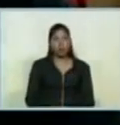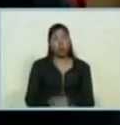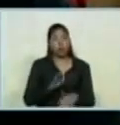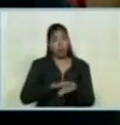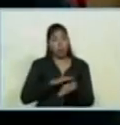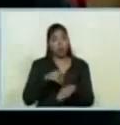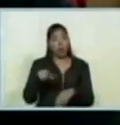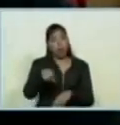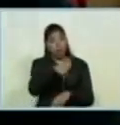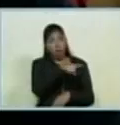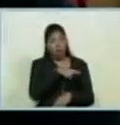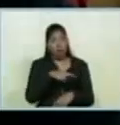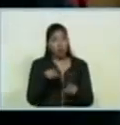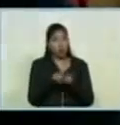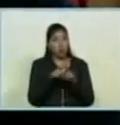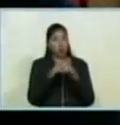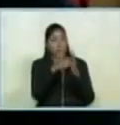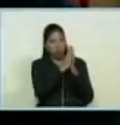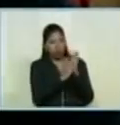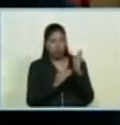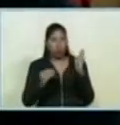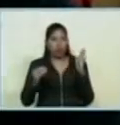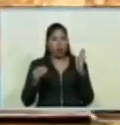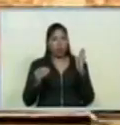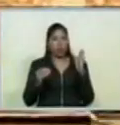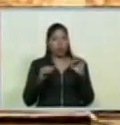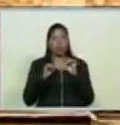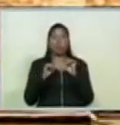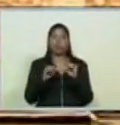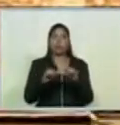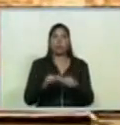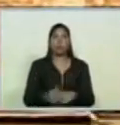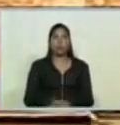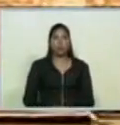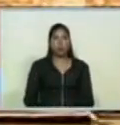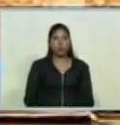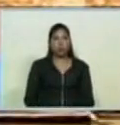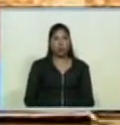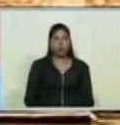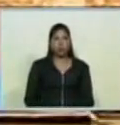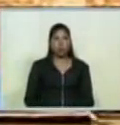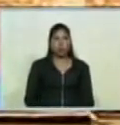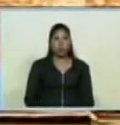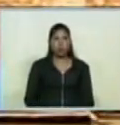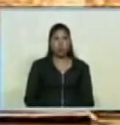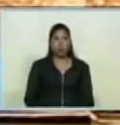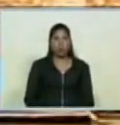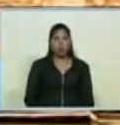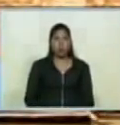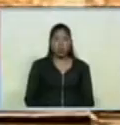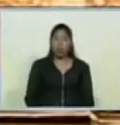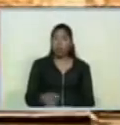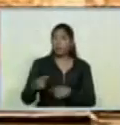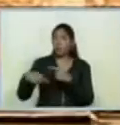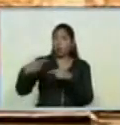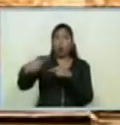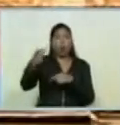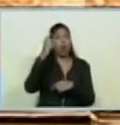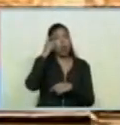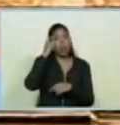son ejemplo, orientación permanente. Entonces, fíjense ustedes, hay que darle rostro todos los días,